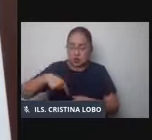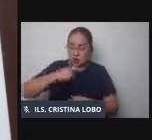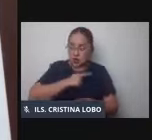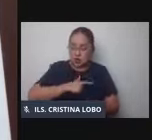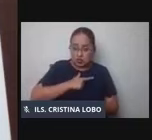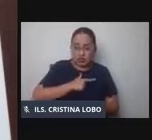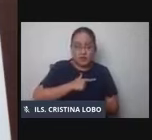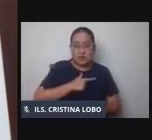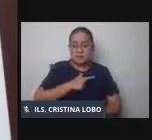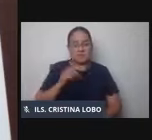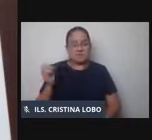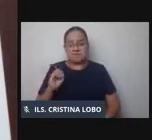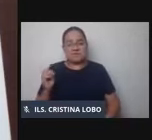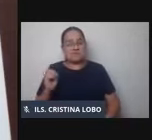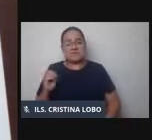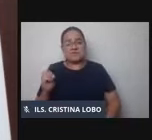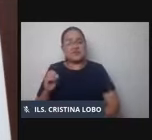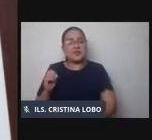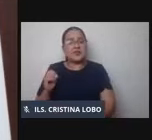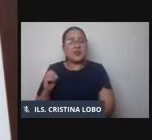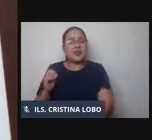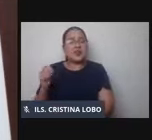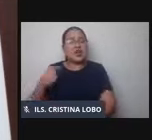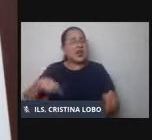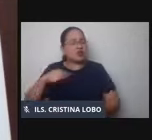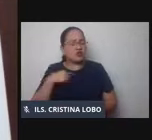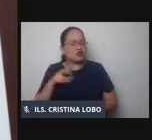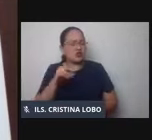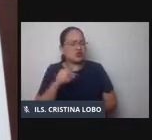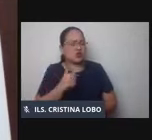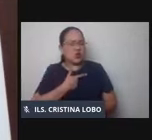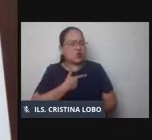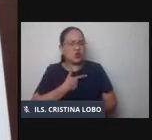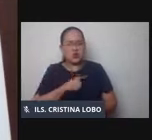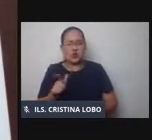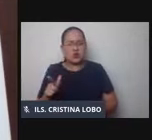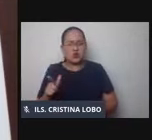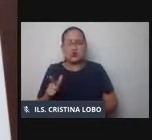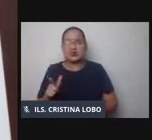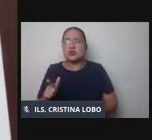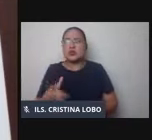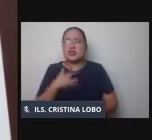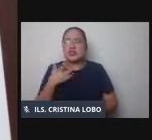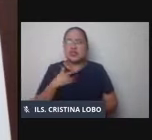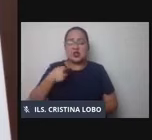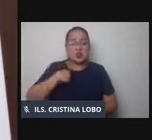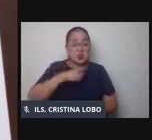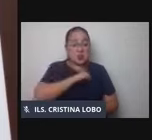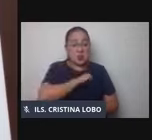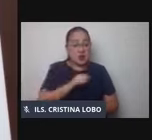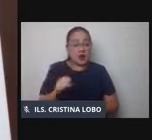gusta, ¿verdad?, sentirse el malo de la historia.